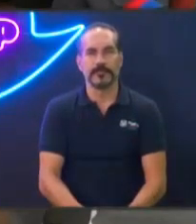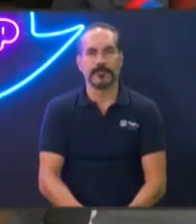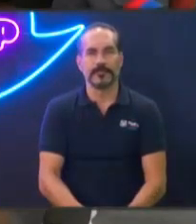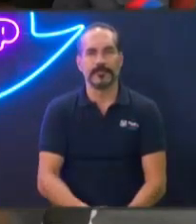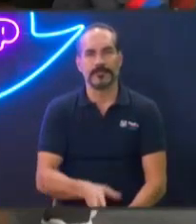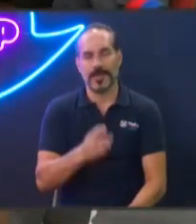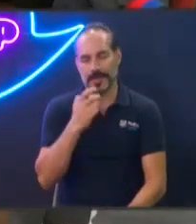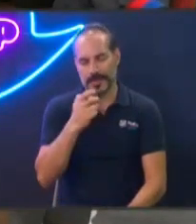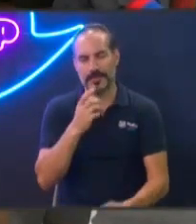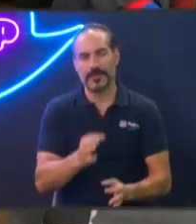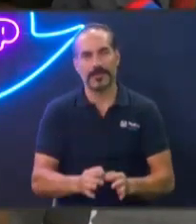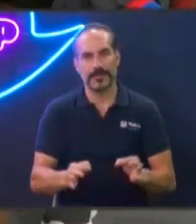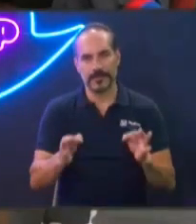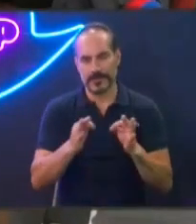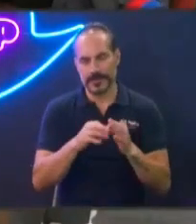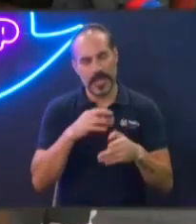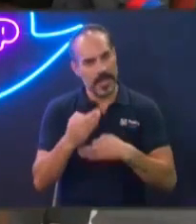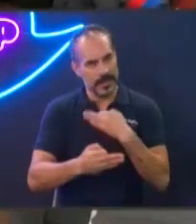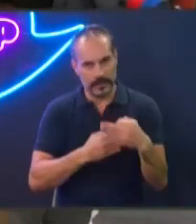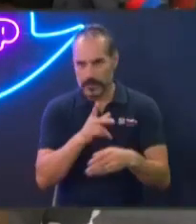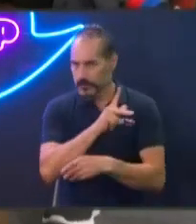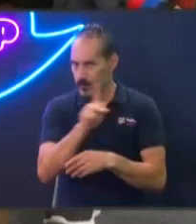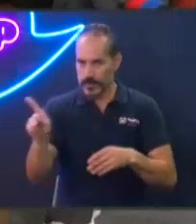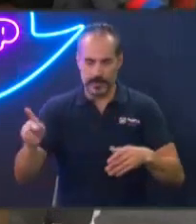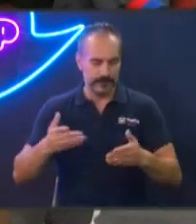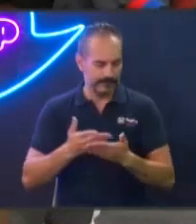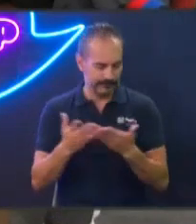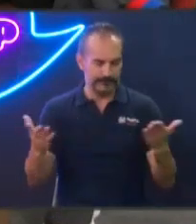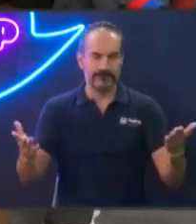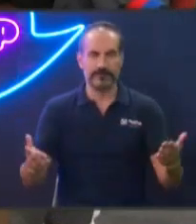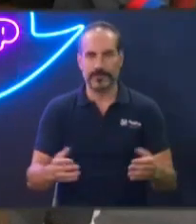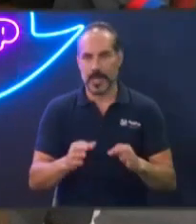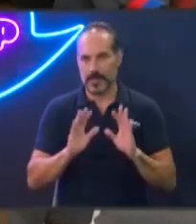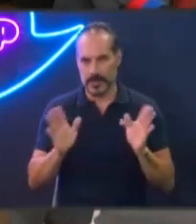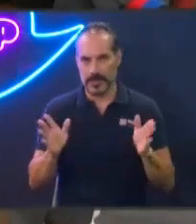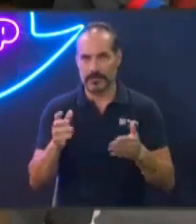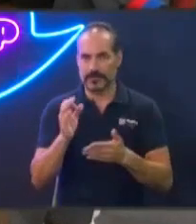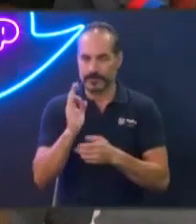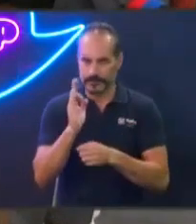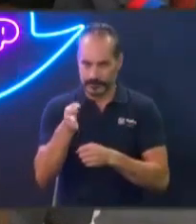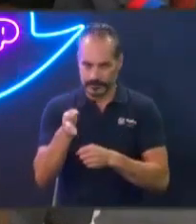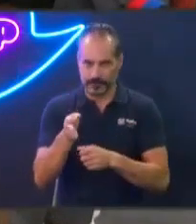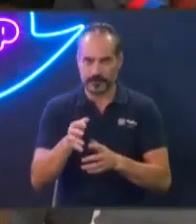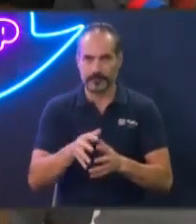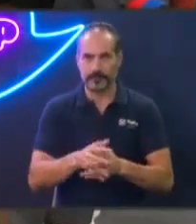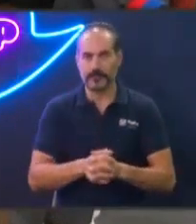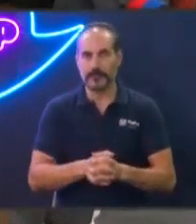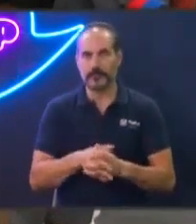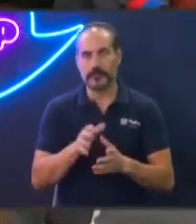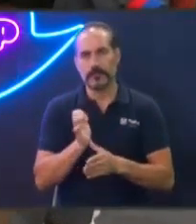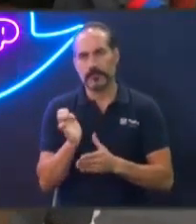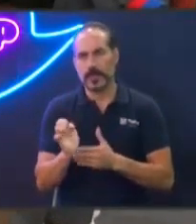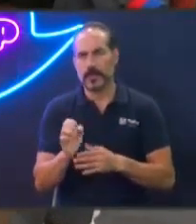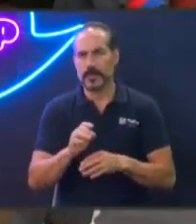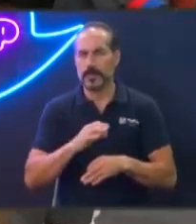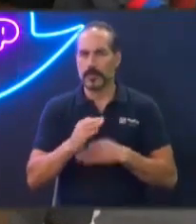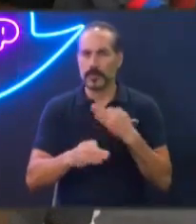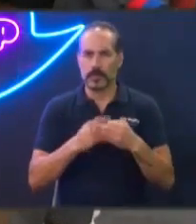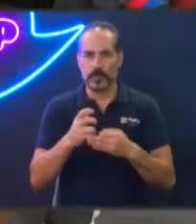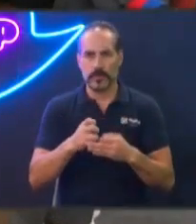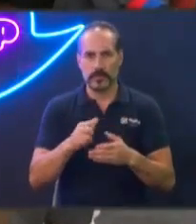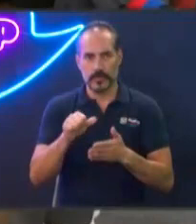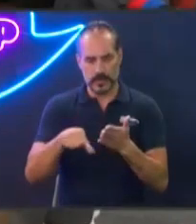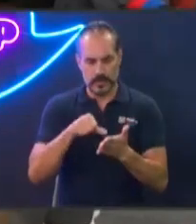este acercado estos temas no Sí es correcto y Bueno fíjate que a raíz de todo esto eh el Centro